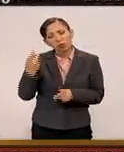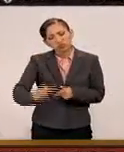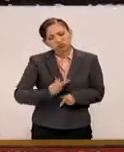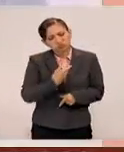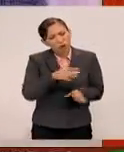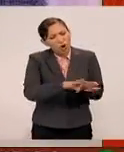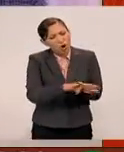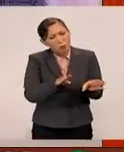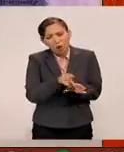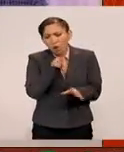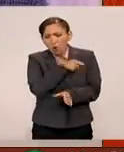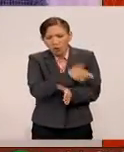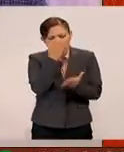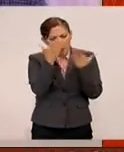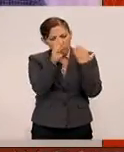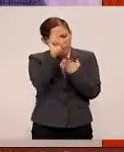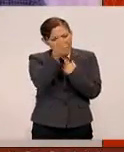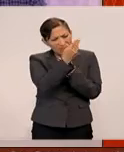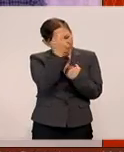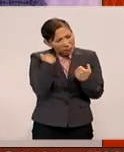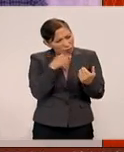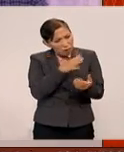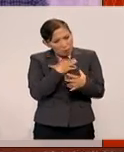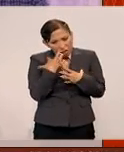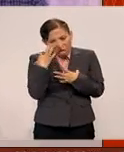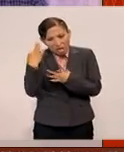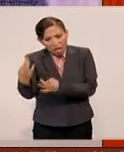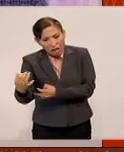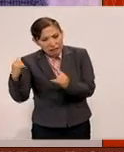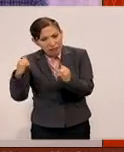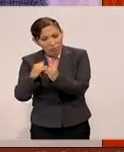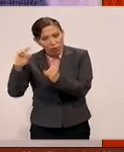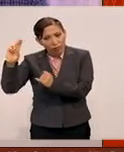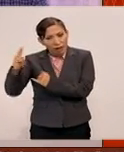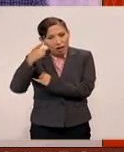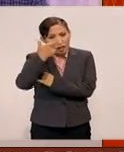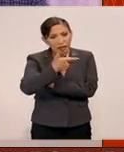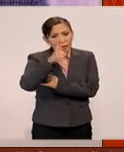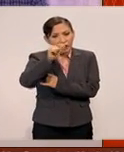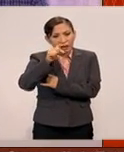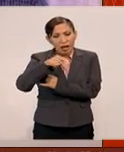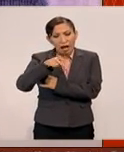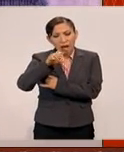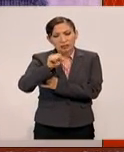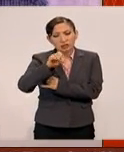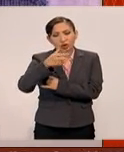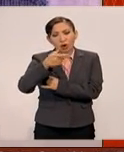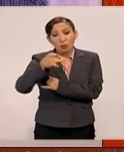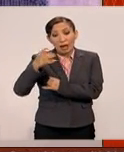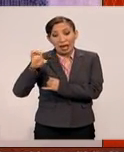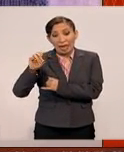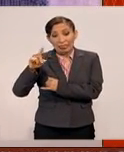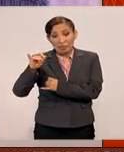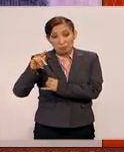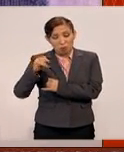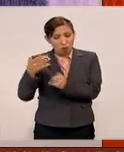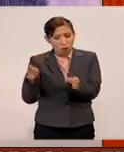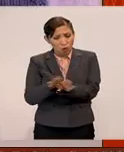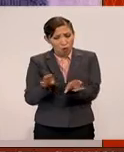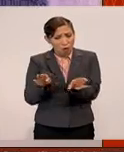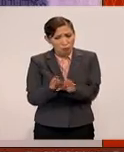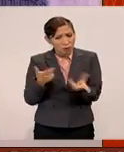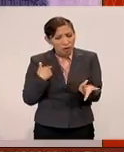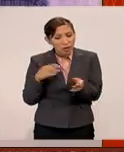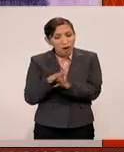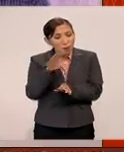¿y cómo llega un estudiante de la UNAM a una institución como la Universidad de Glasgow en Edimburgo? Es decir, ¿y cómo estamos